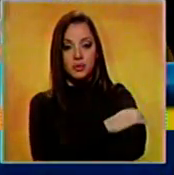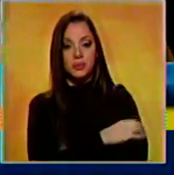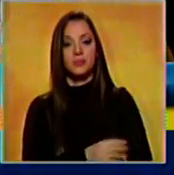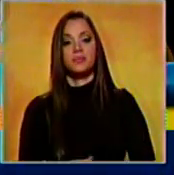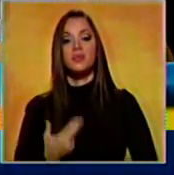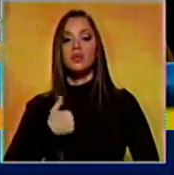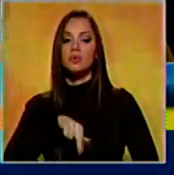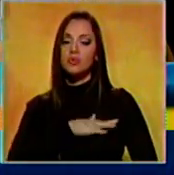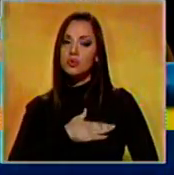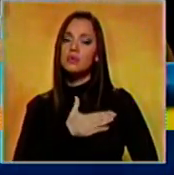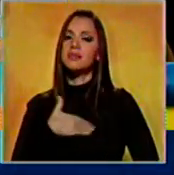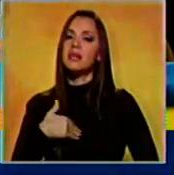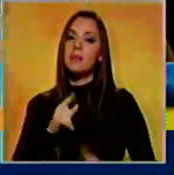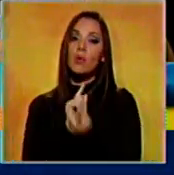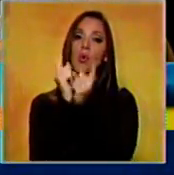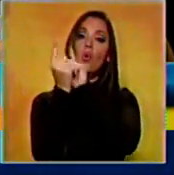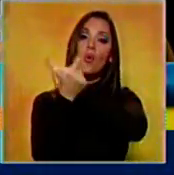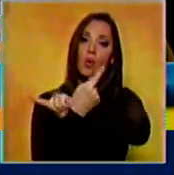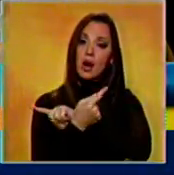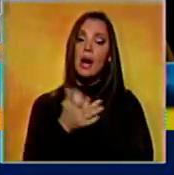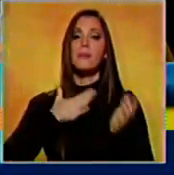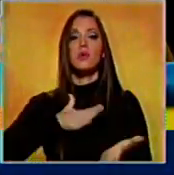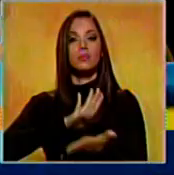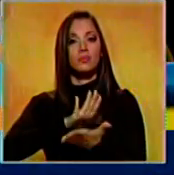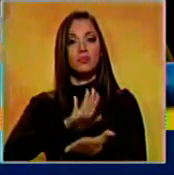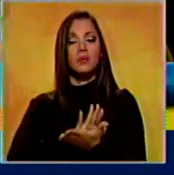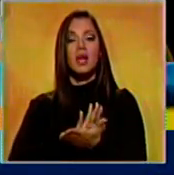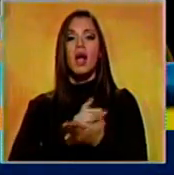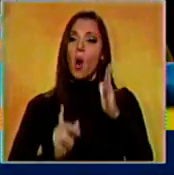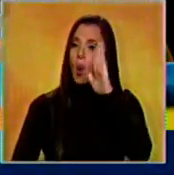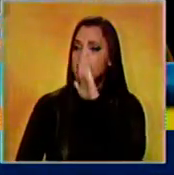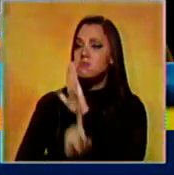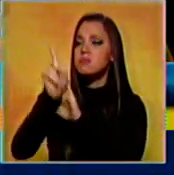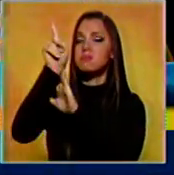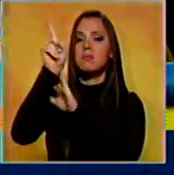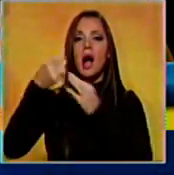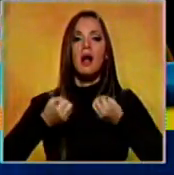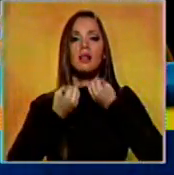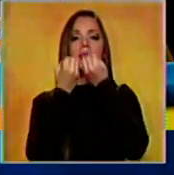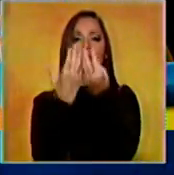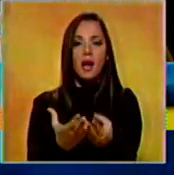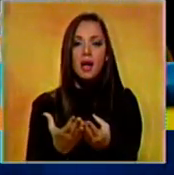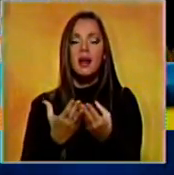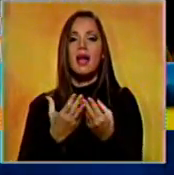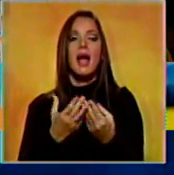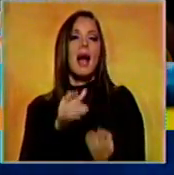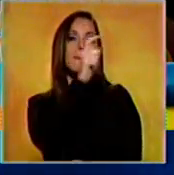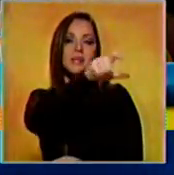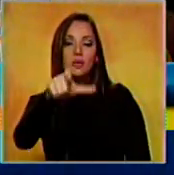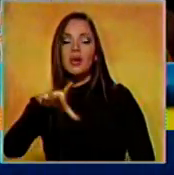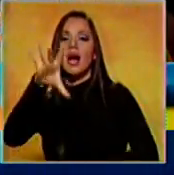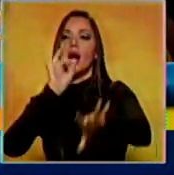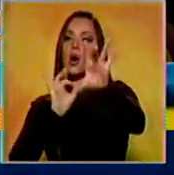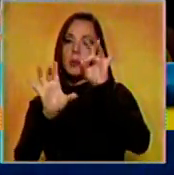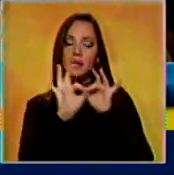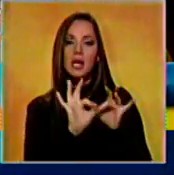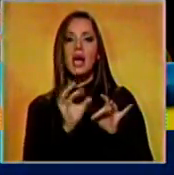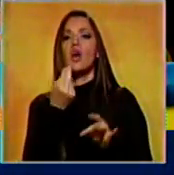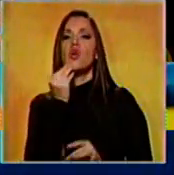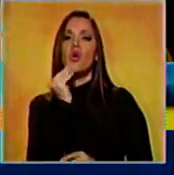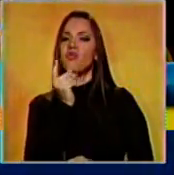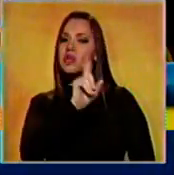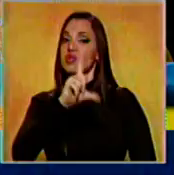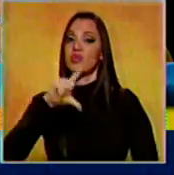duradero que aspiramos los venezolanos para tener un país de progreso, para tener un país donde haya oportunidades, donde nuestros jóvenes no se